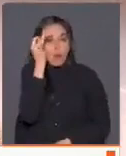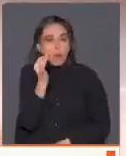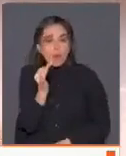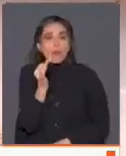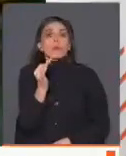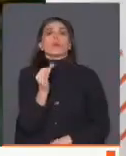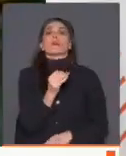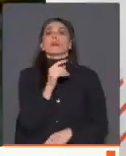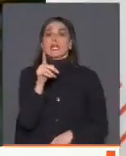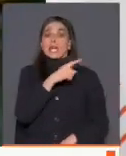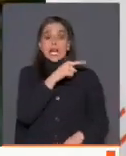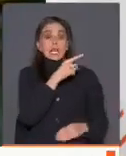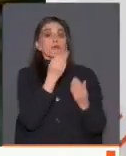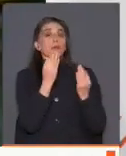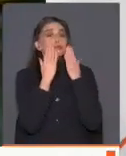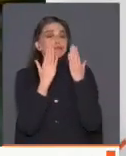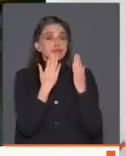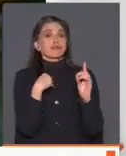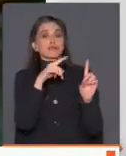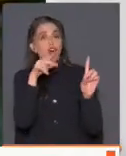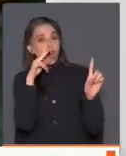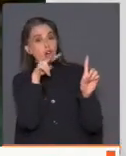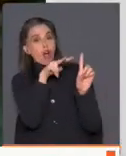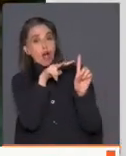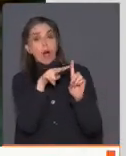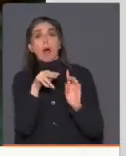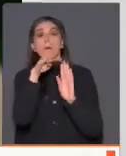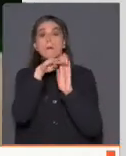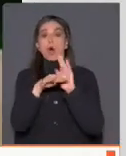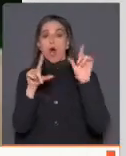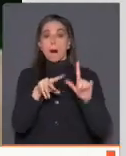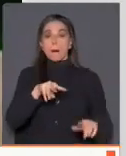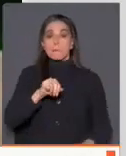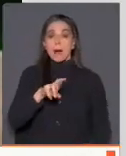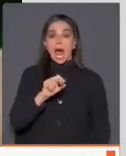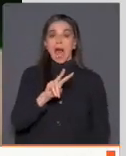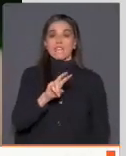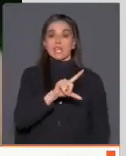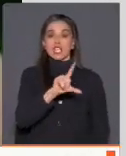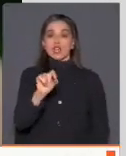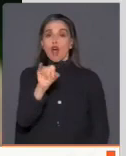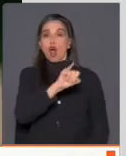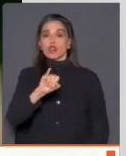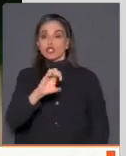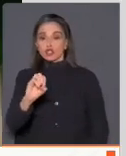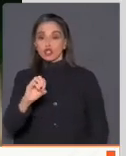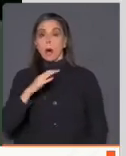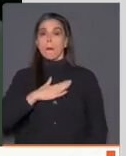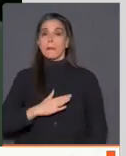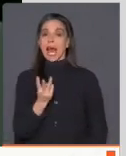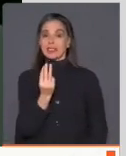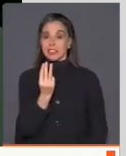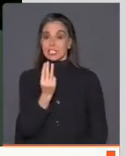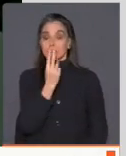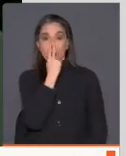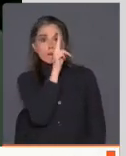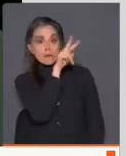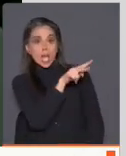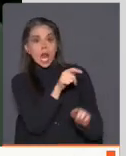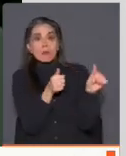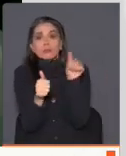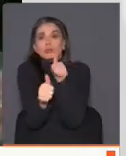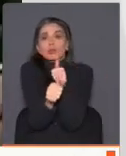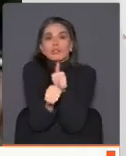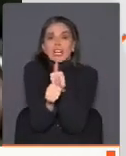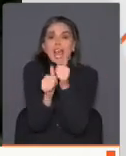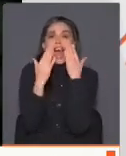llegaba a todos nosotros. Su paso por programas como Maravilloso y Martes 13 nos mostró un personaje cercano y entretenido. Quienes